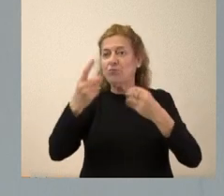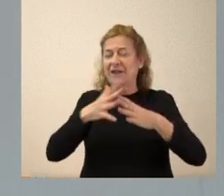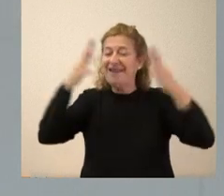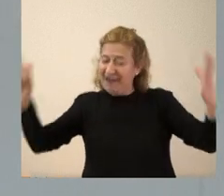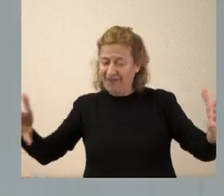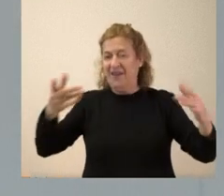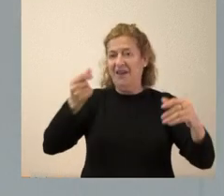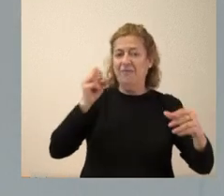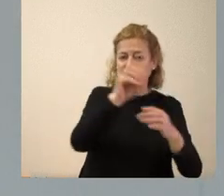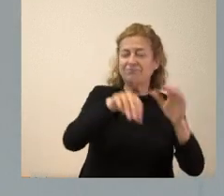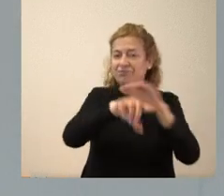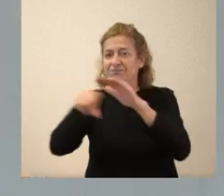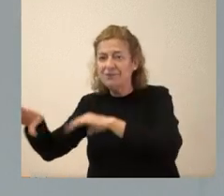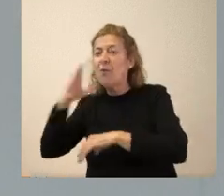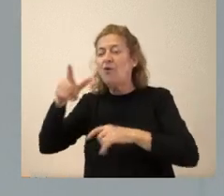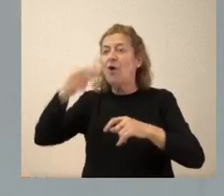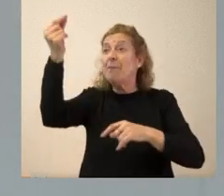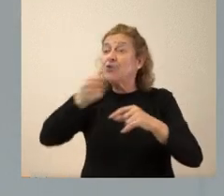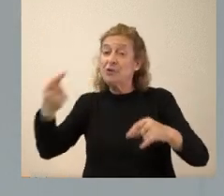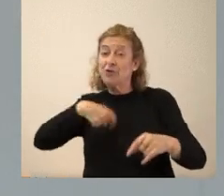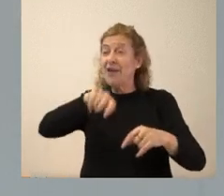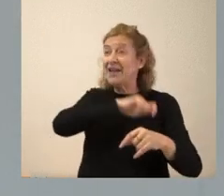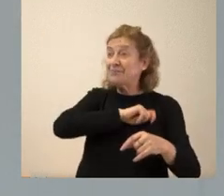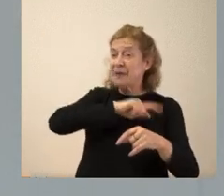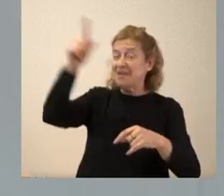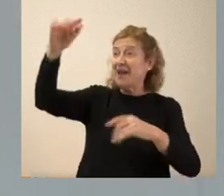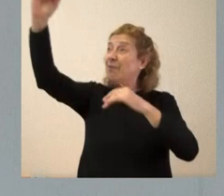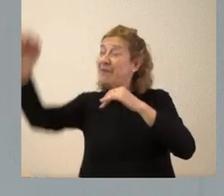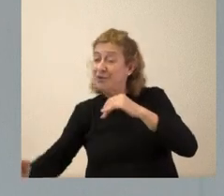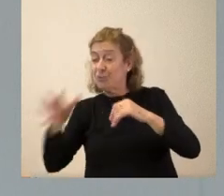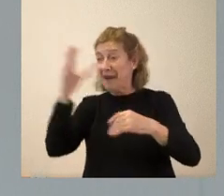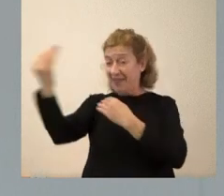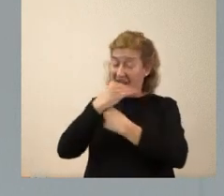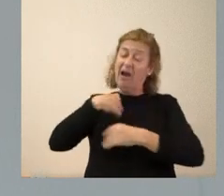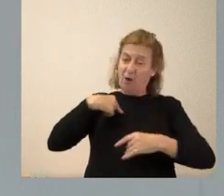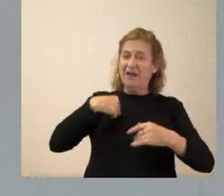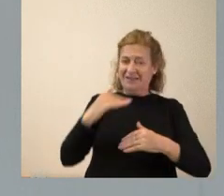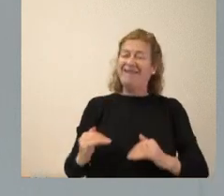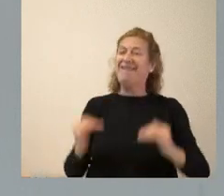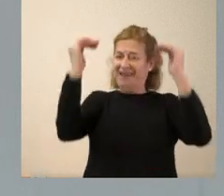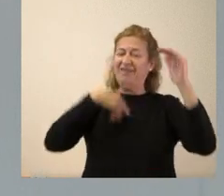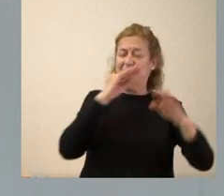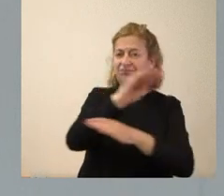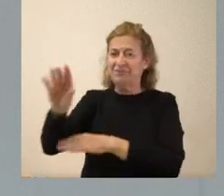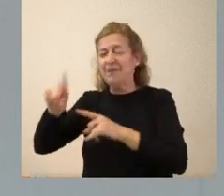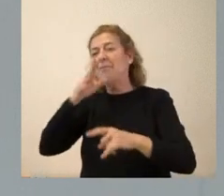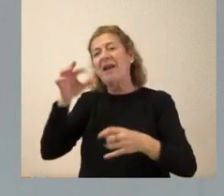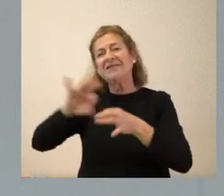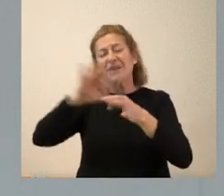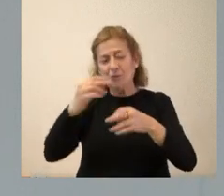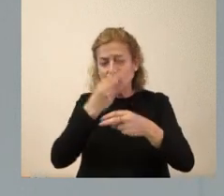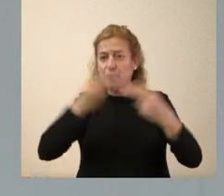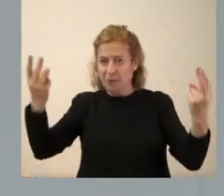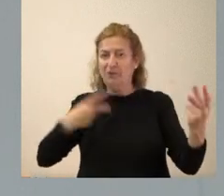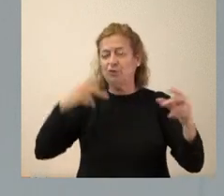inversiones que crece cuando el presupuesto del estado en Castilla y león baja en inversiones y que atendamos por los servicios públicos va también en esa dirección